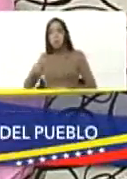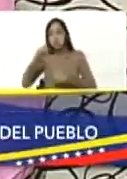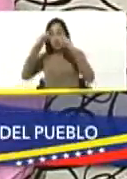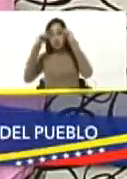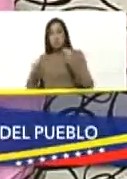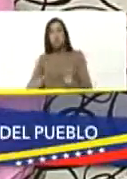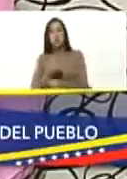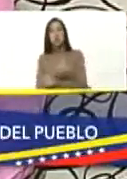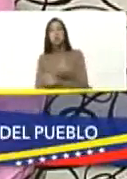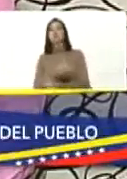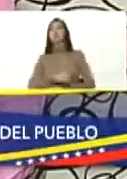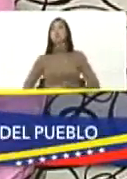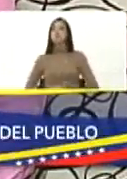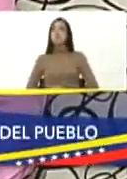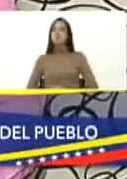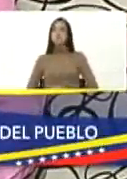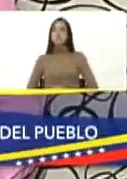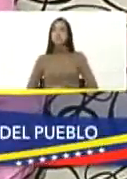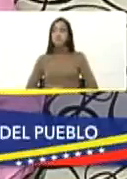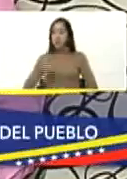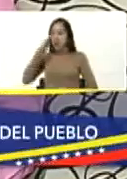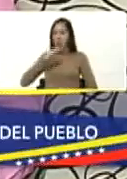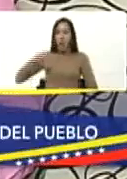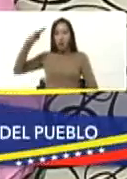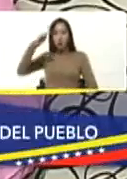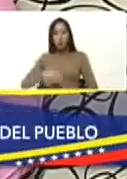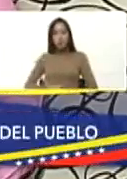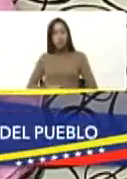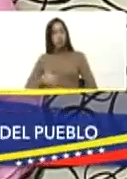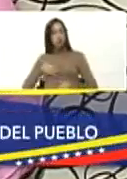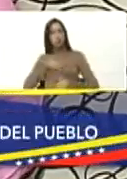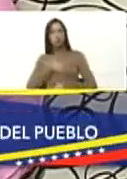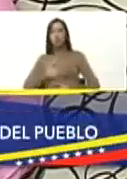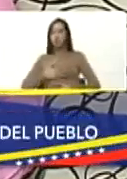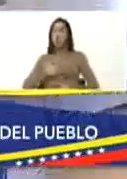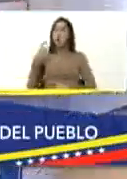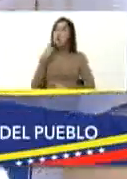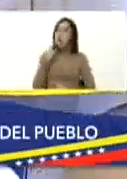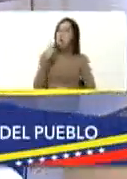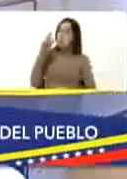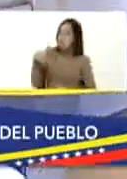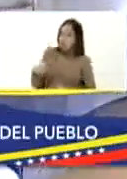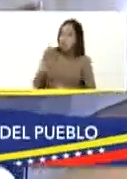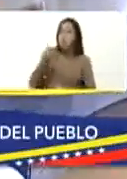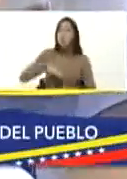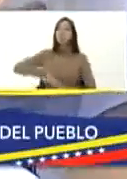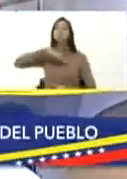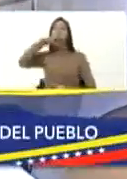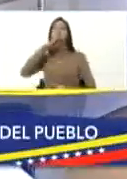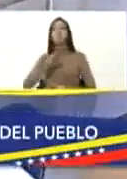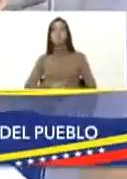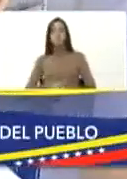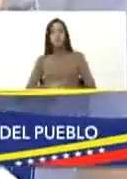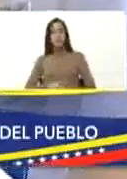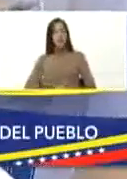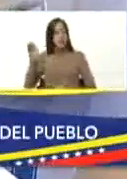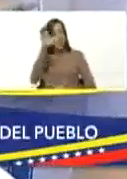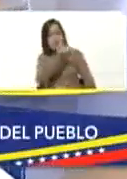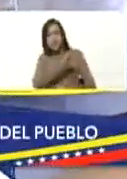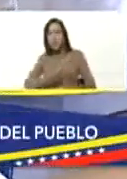profesionales, adultos, y ya lo llenan a uno de nietos y de nietas. El ciclo de la